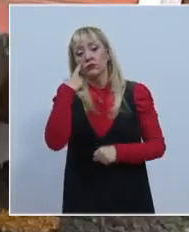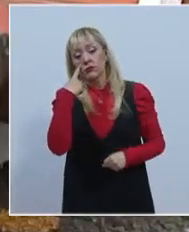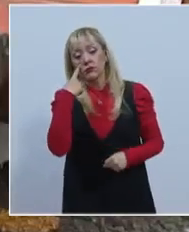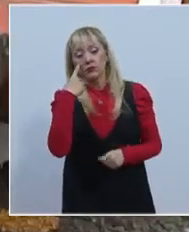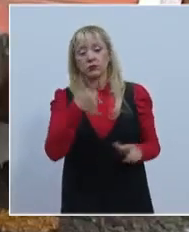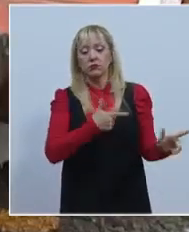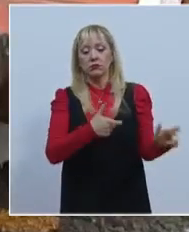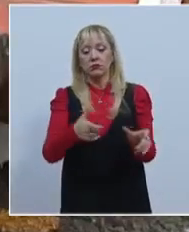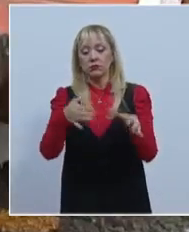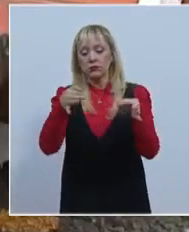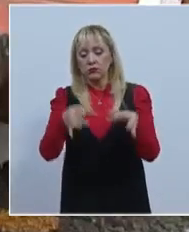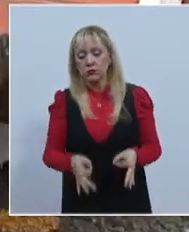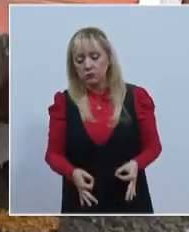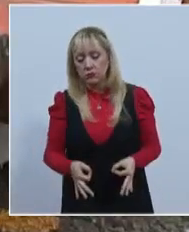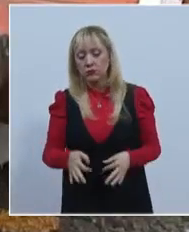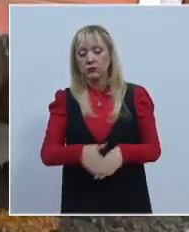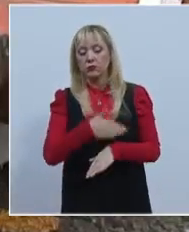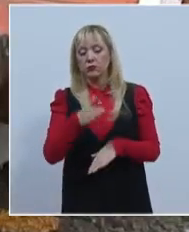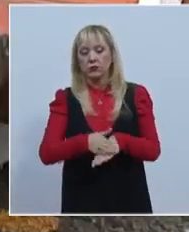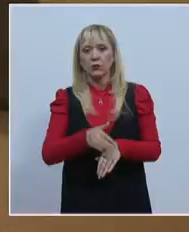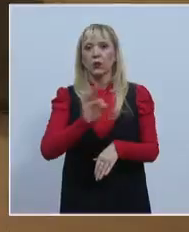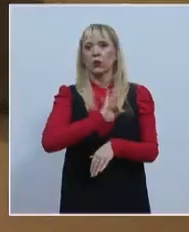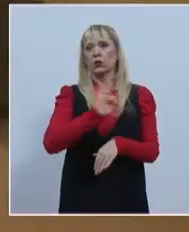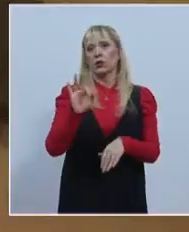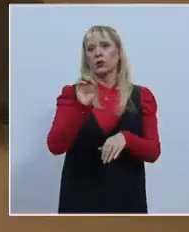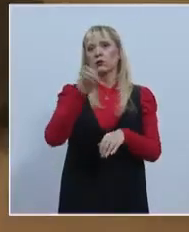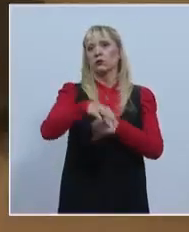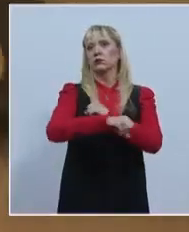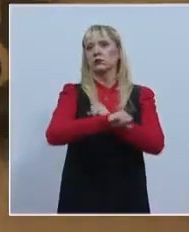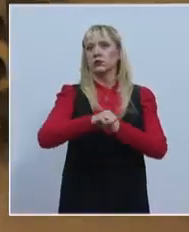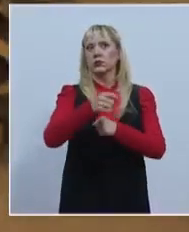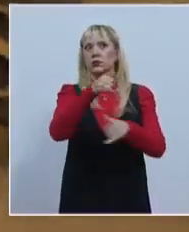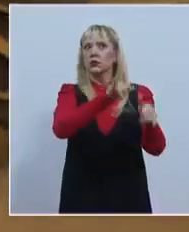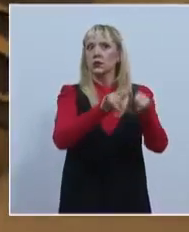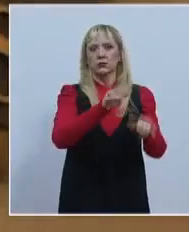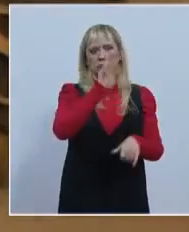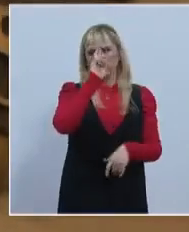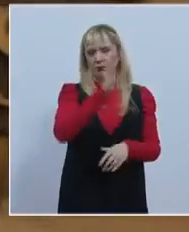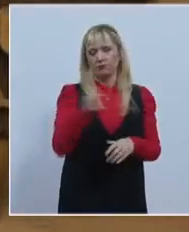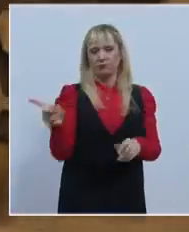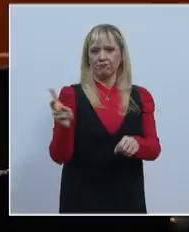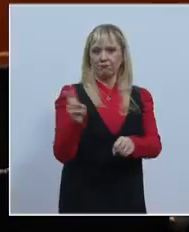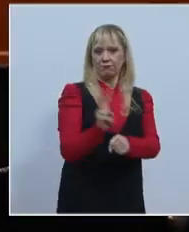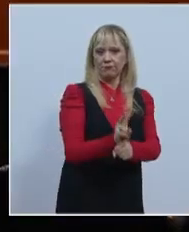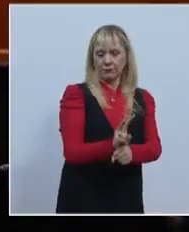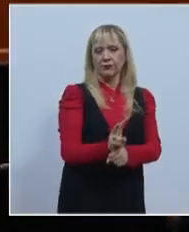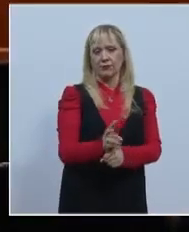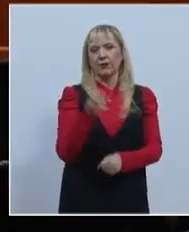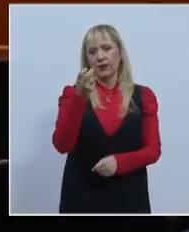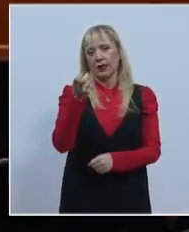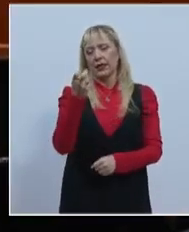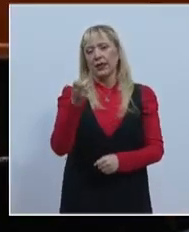de armas de fuego y explosivos, mismas que no se reducen a la recepción de la